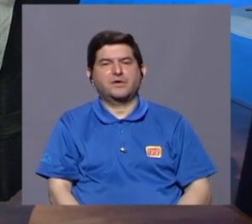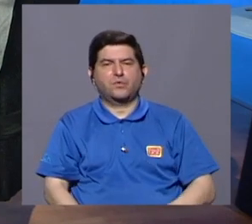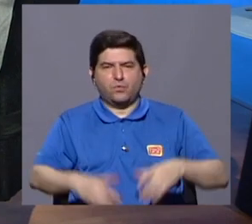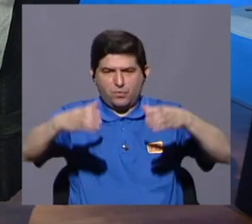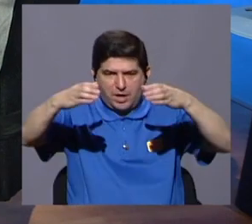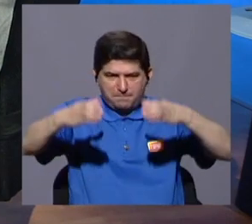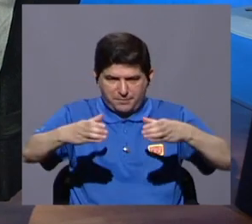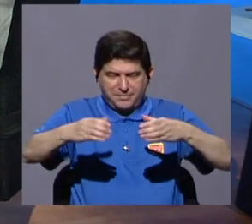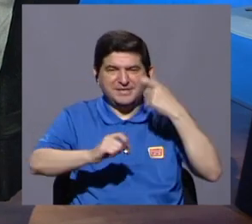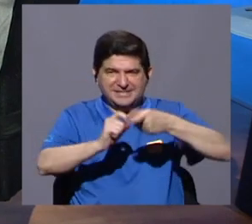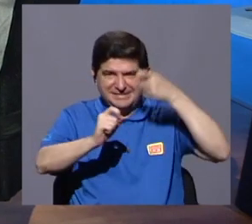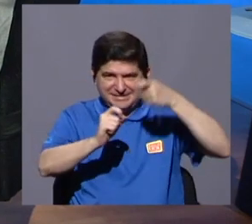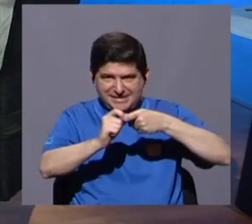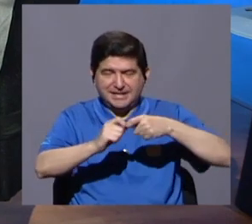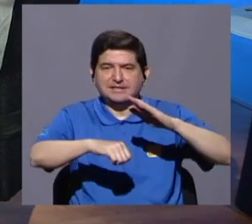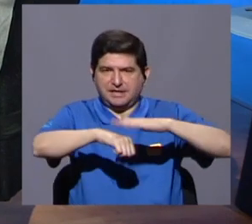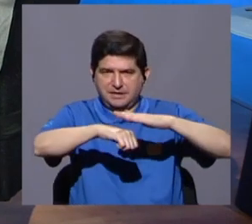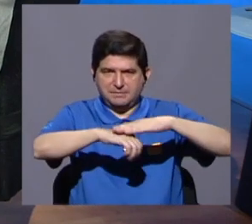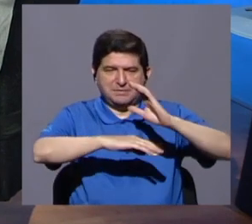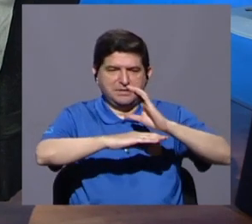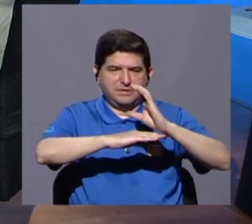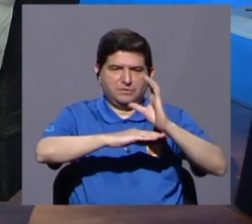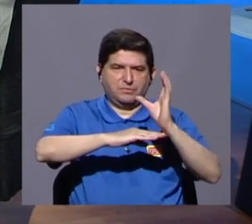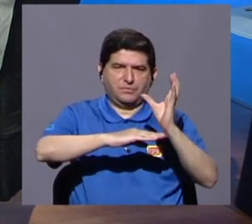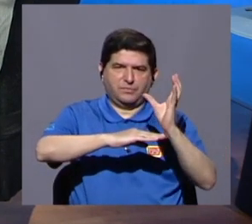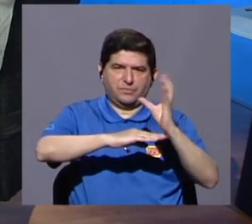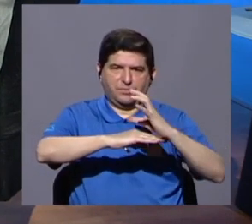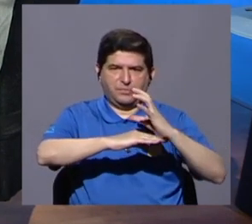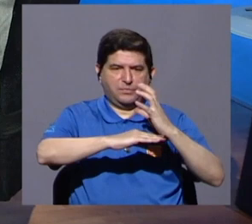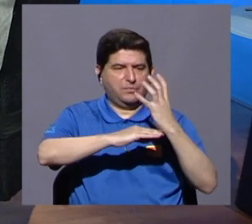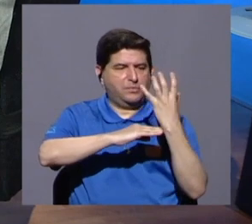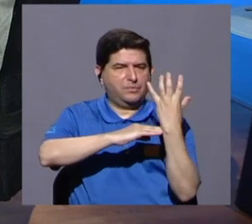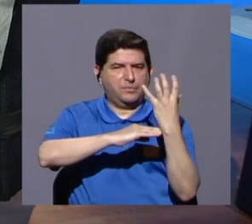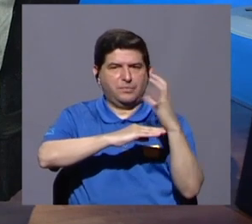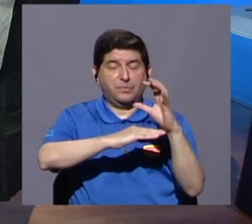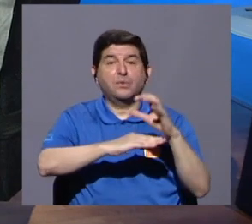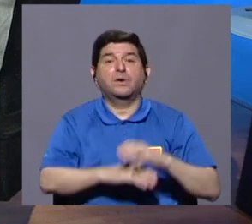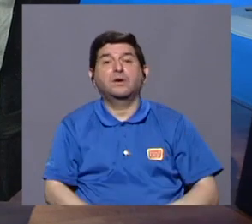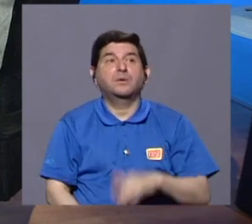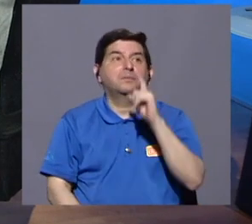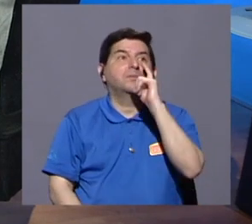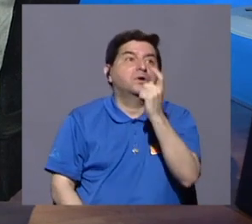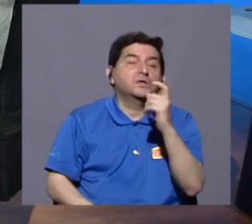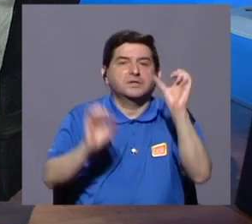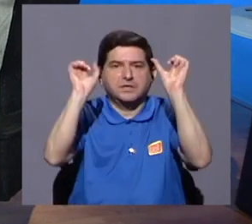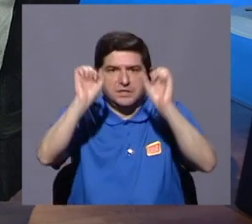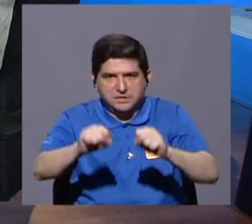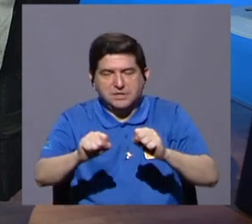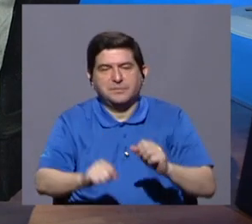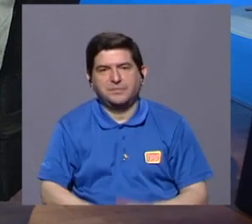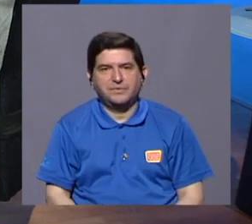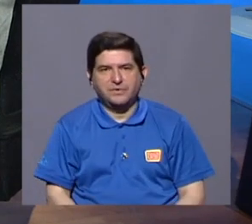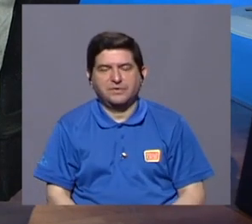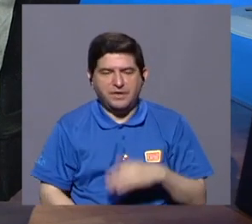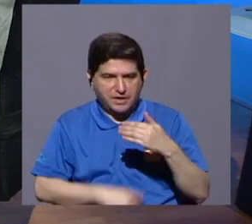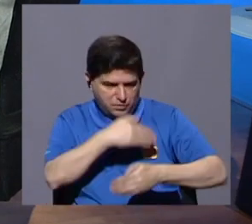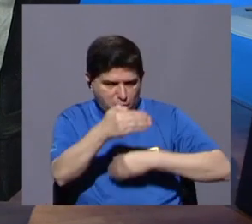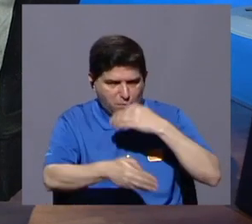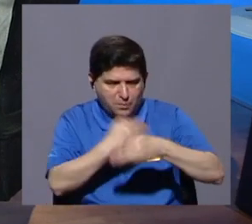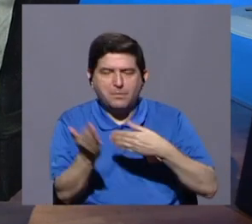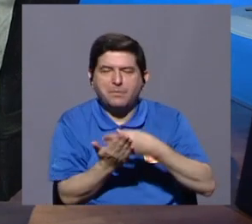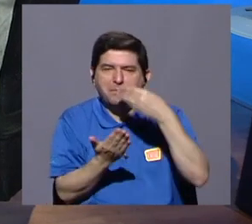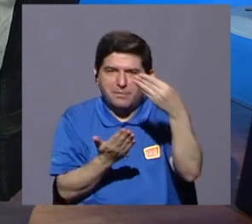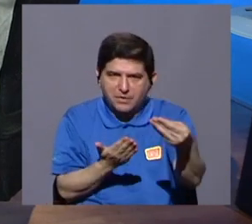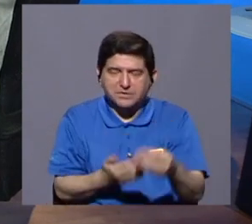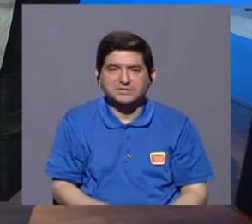específica entonces bueno por dicha gracias a dios logramos que llegara se tramitó se compró